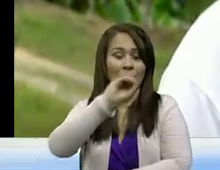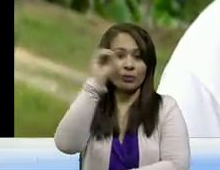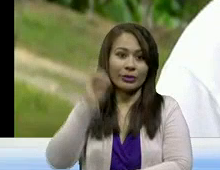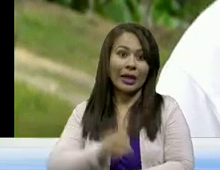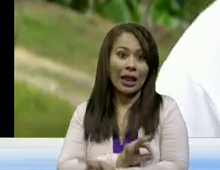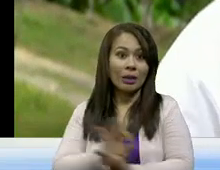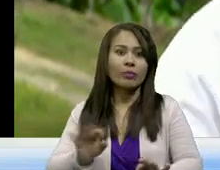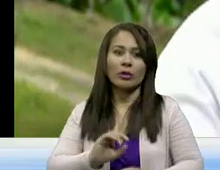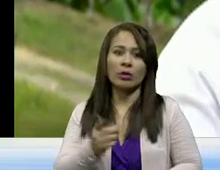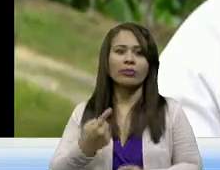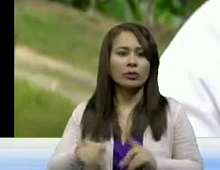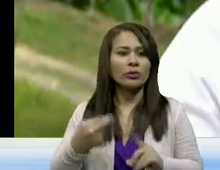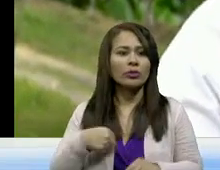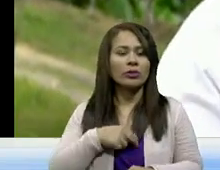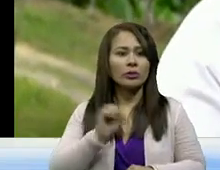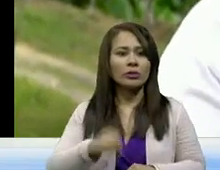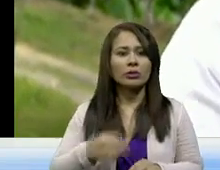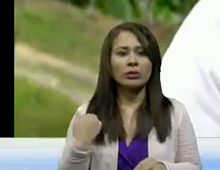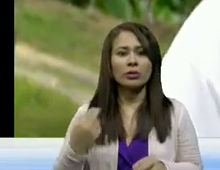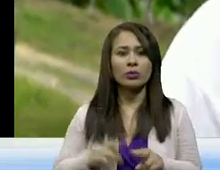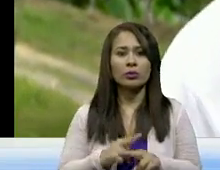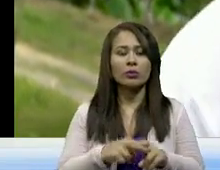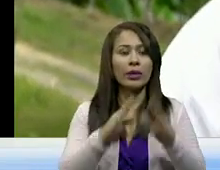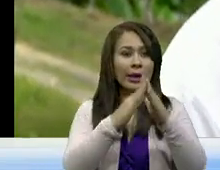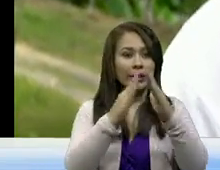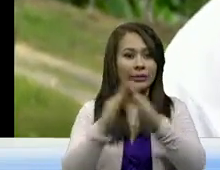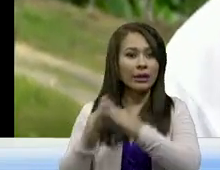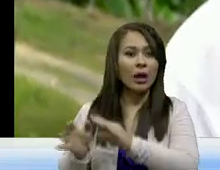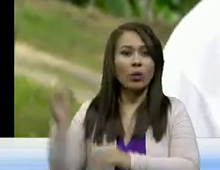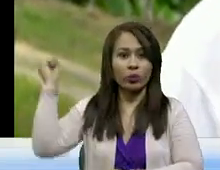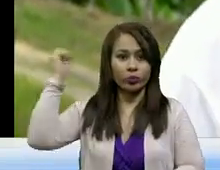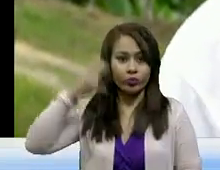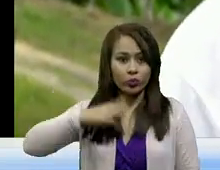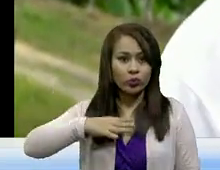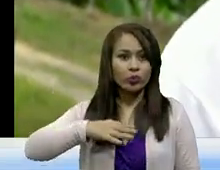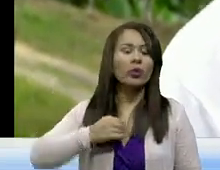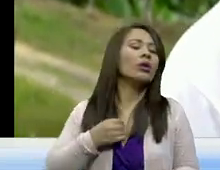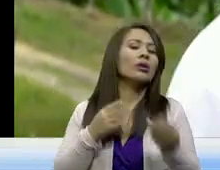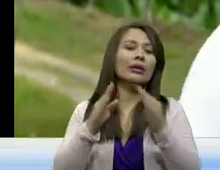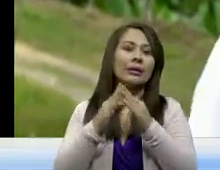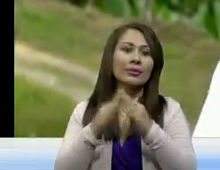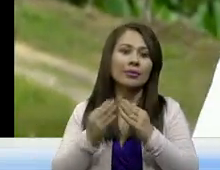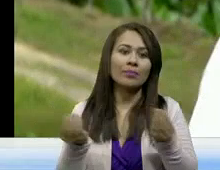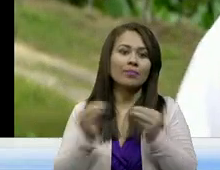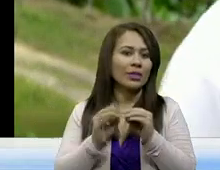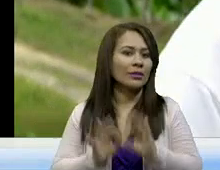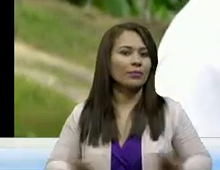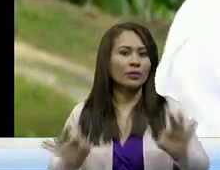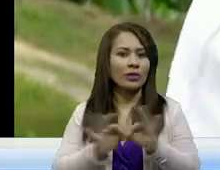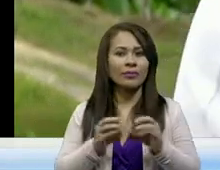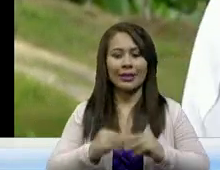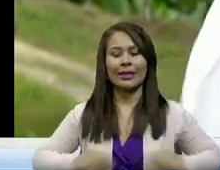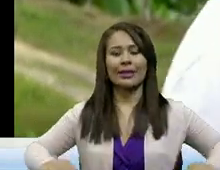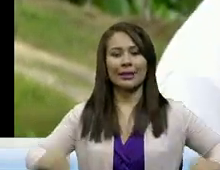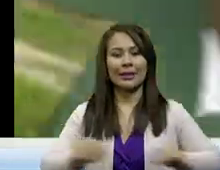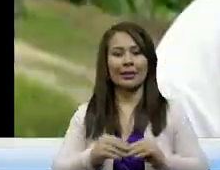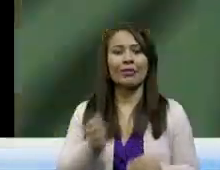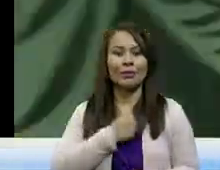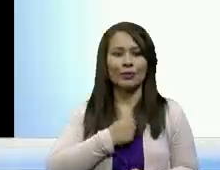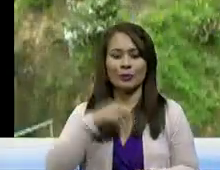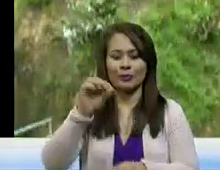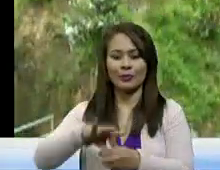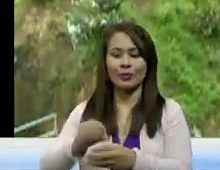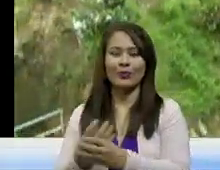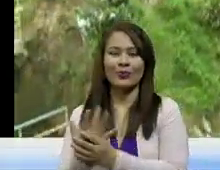potable, pero tenemos nuestra agüita en nuestras viviendas, la luz eléctrica y la vivienda, que es lo más importante, y el terreno que tenemos para sembrar